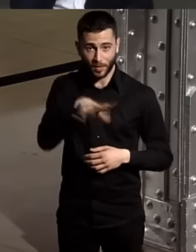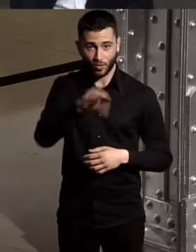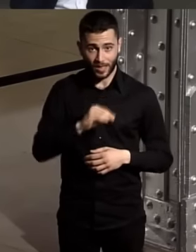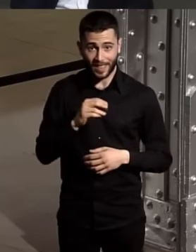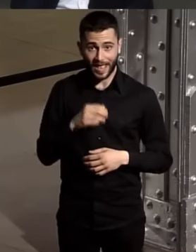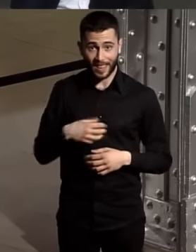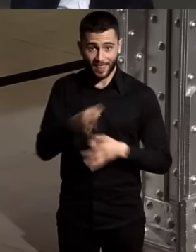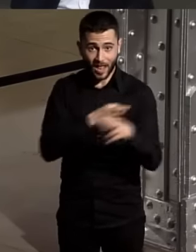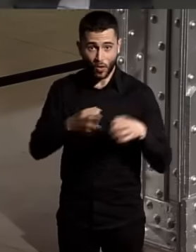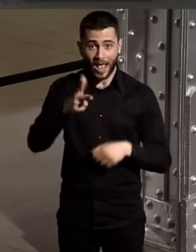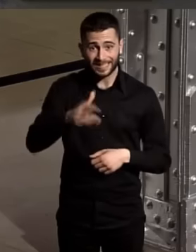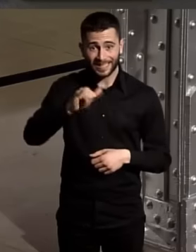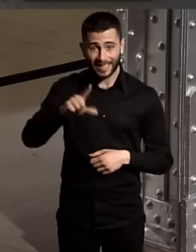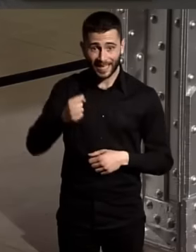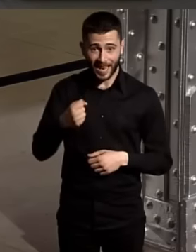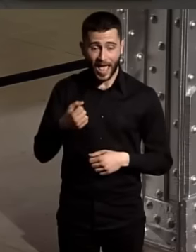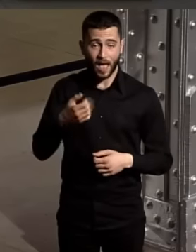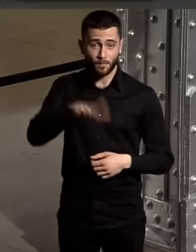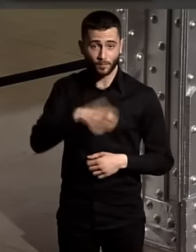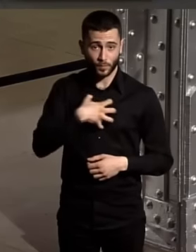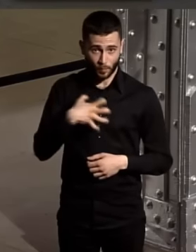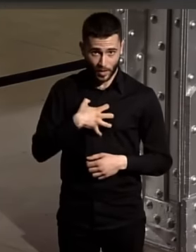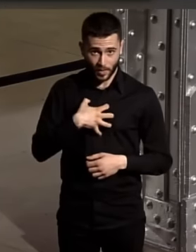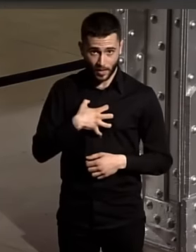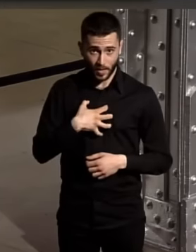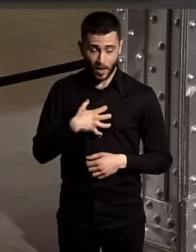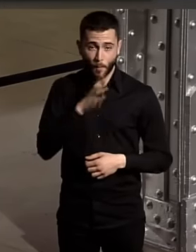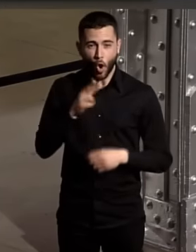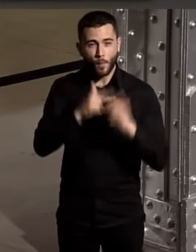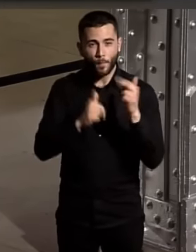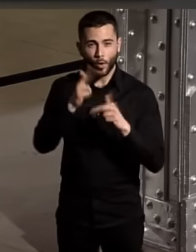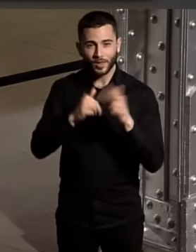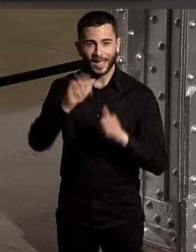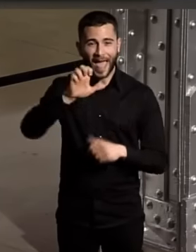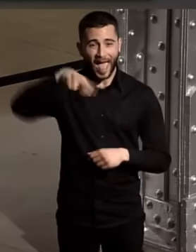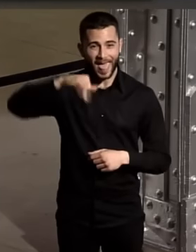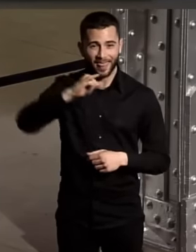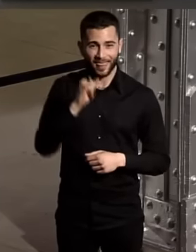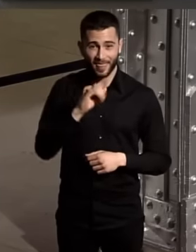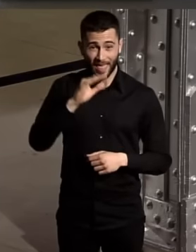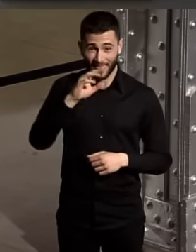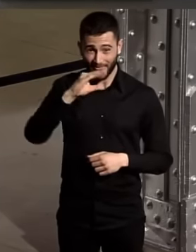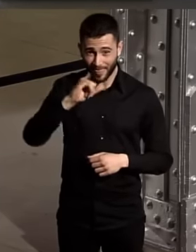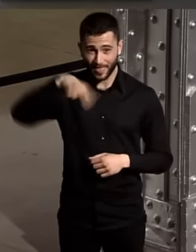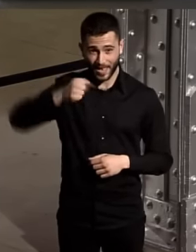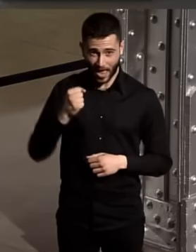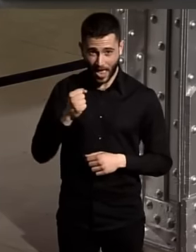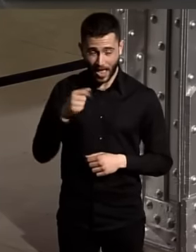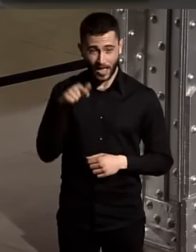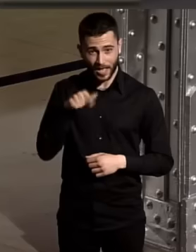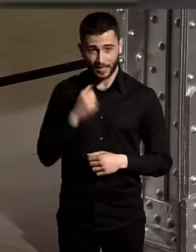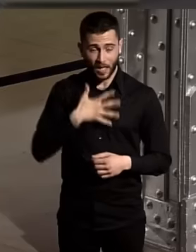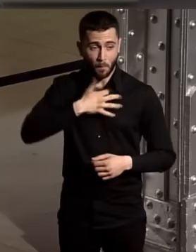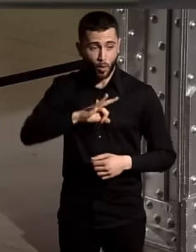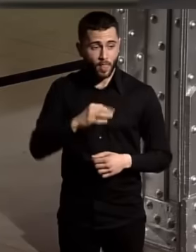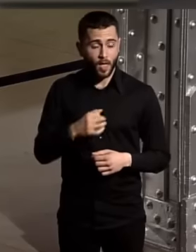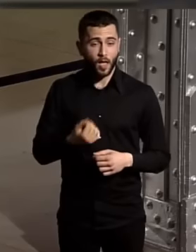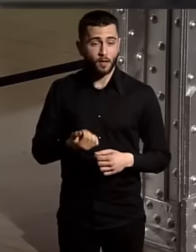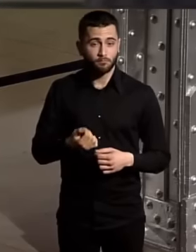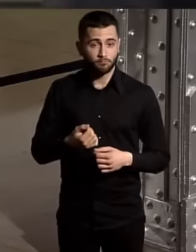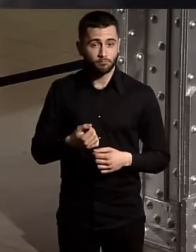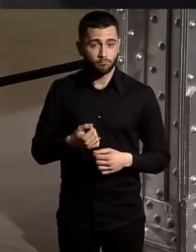son Inmortales gracias a una a una proteína que es un enzima que es capaz de eh alargar